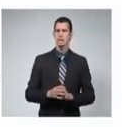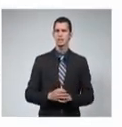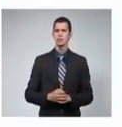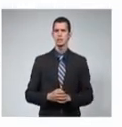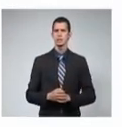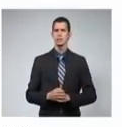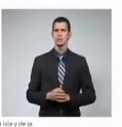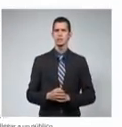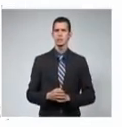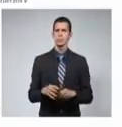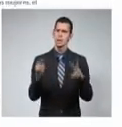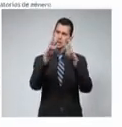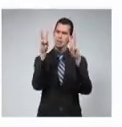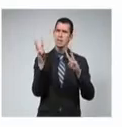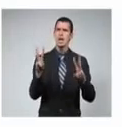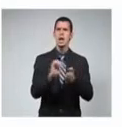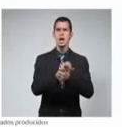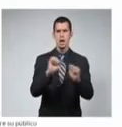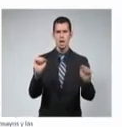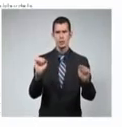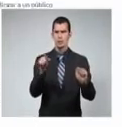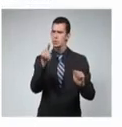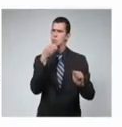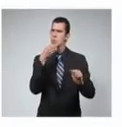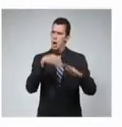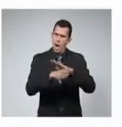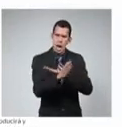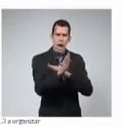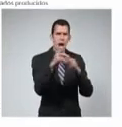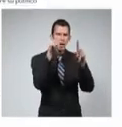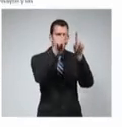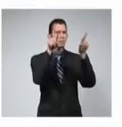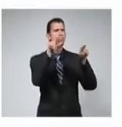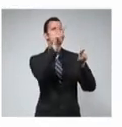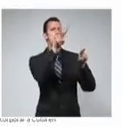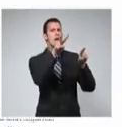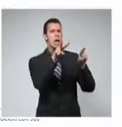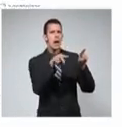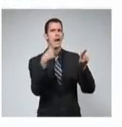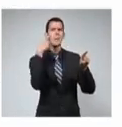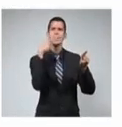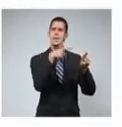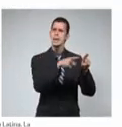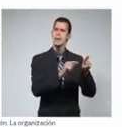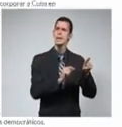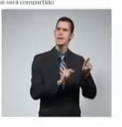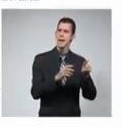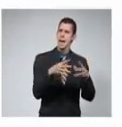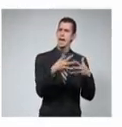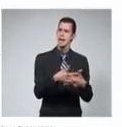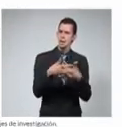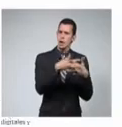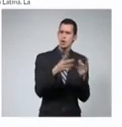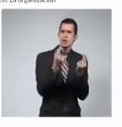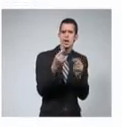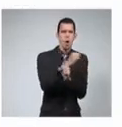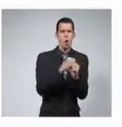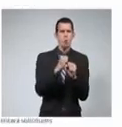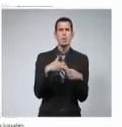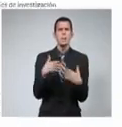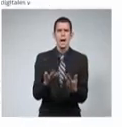estos financiamientos. Aquí aparecen nombres de muchos de esos proyectos de los que nosotros hemos hablado aquí en este